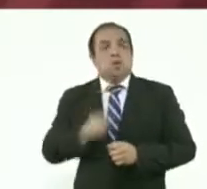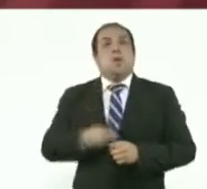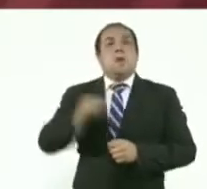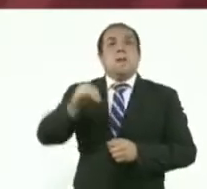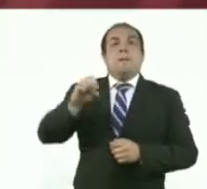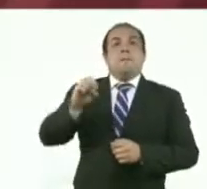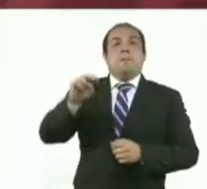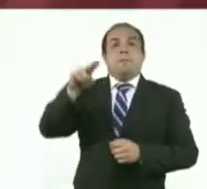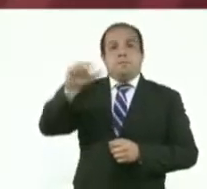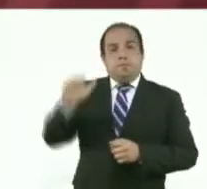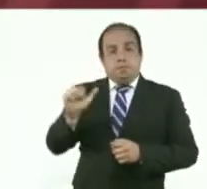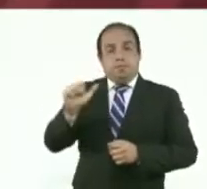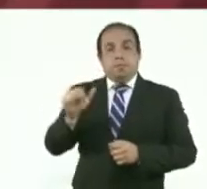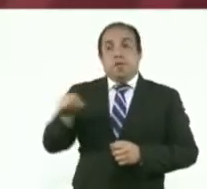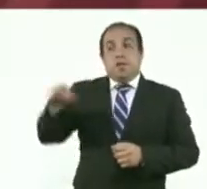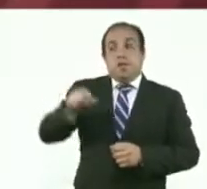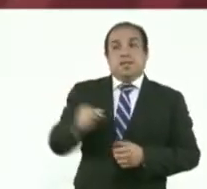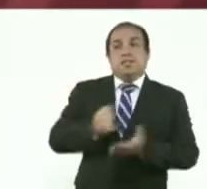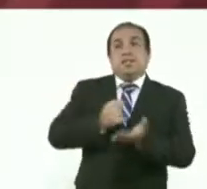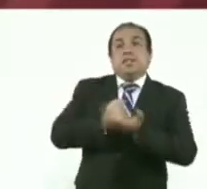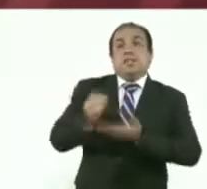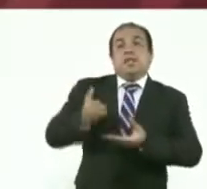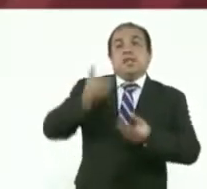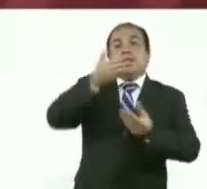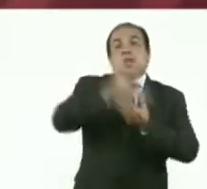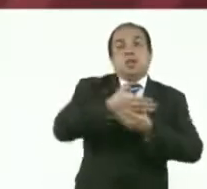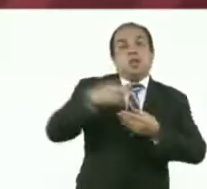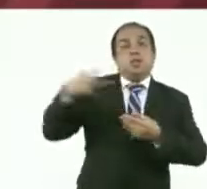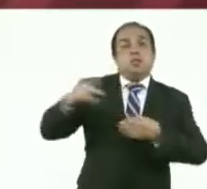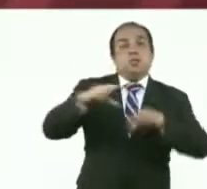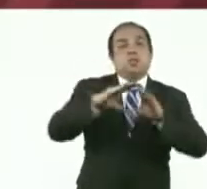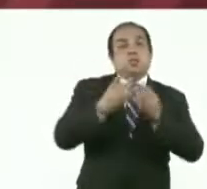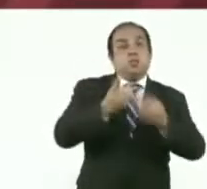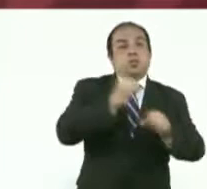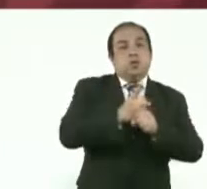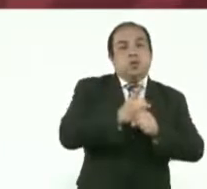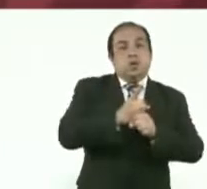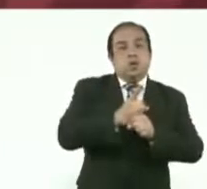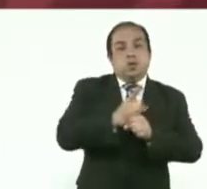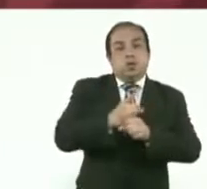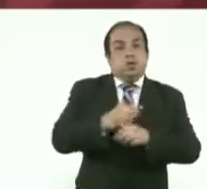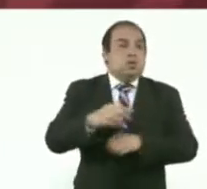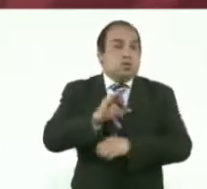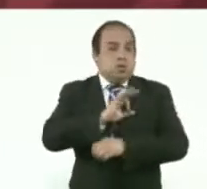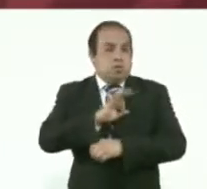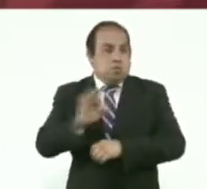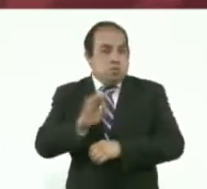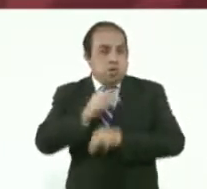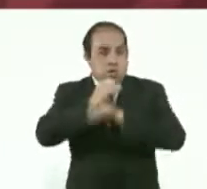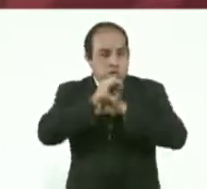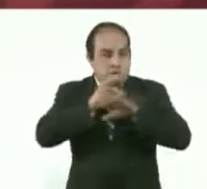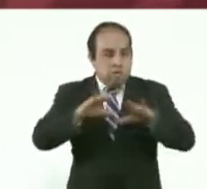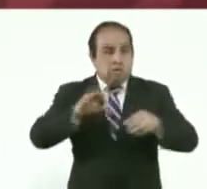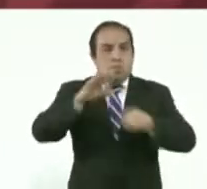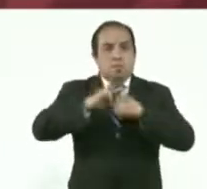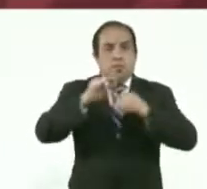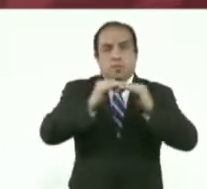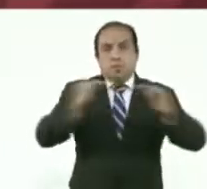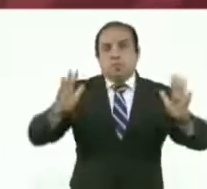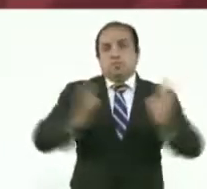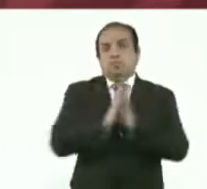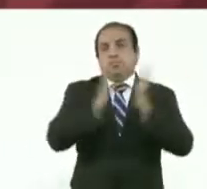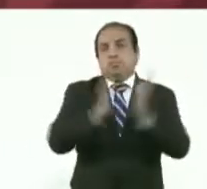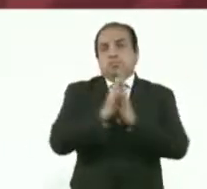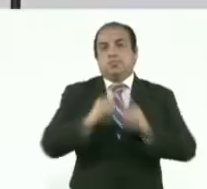la decisión pues de irse a su comunidad precisamente por las condiciones en las que pueden promover la democracia